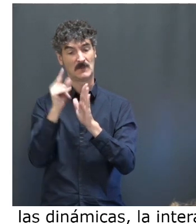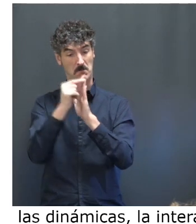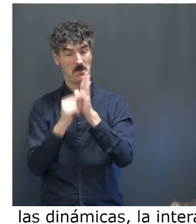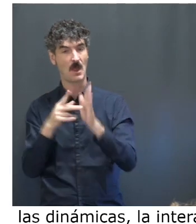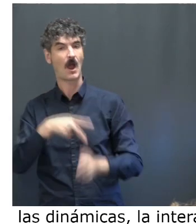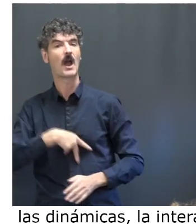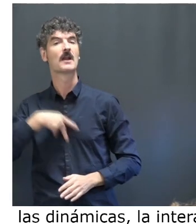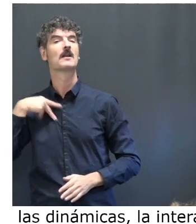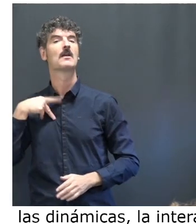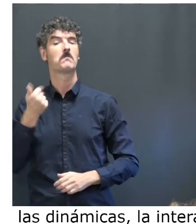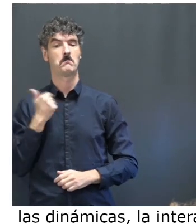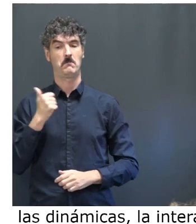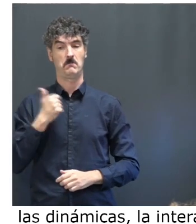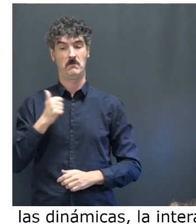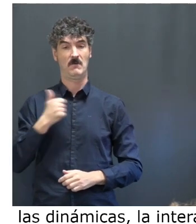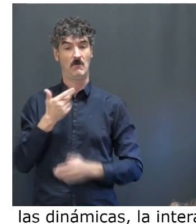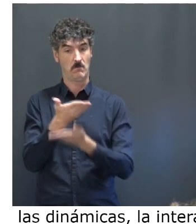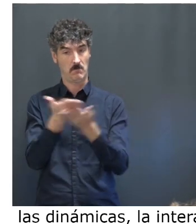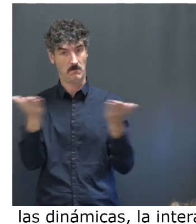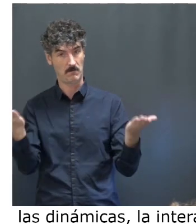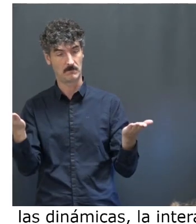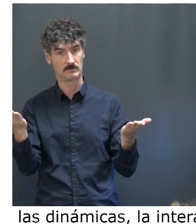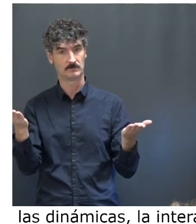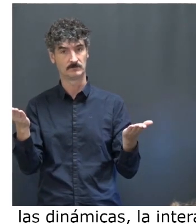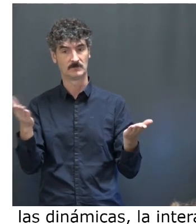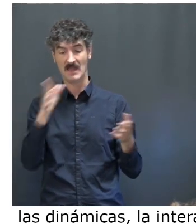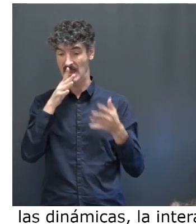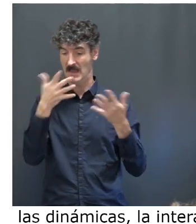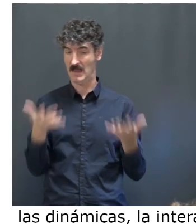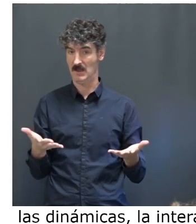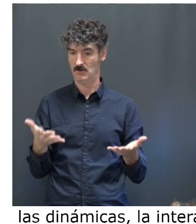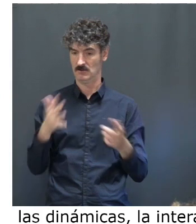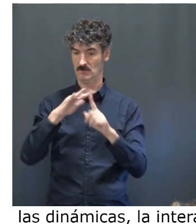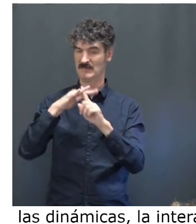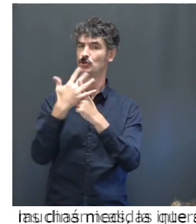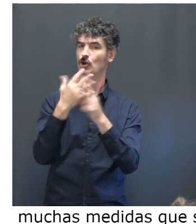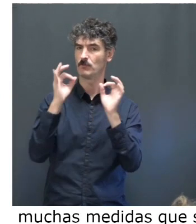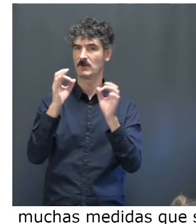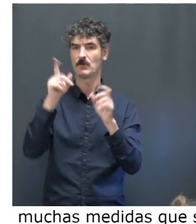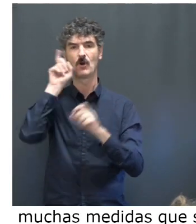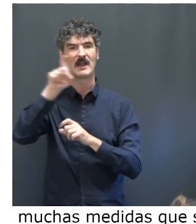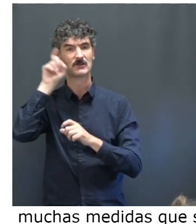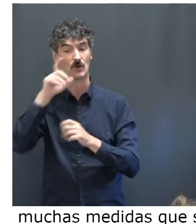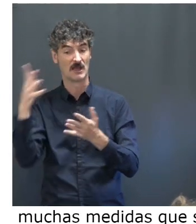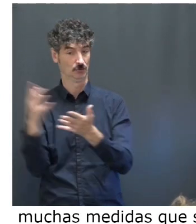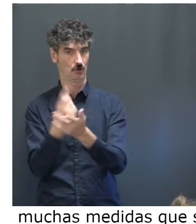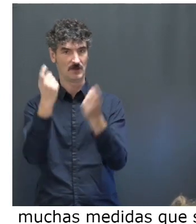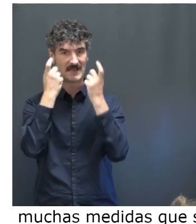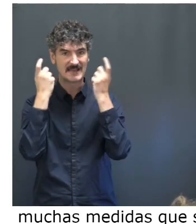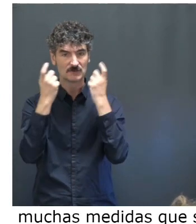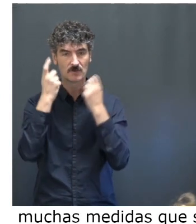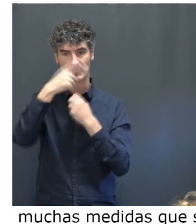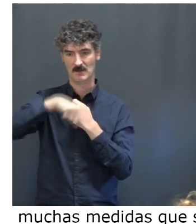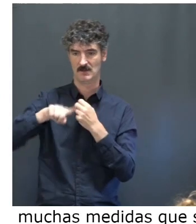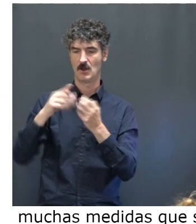generalizables y que benefician absolutamente, poniéndonos ahora, por ejemplo, en un entorno escolar, a todos los estudiantes, porque que te organicen la